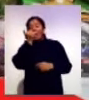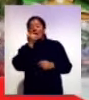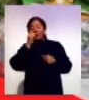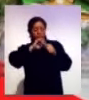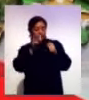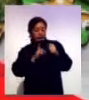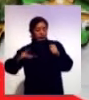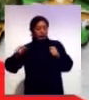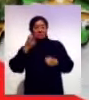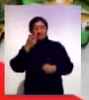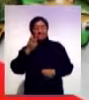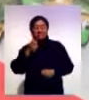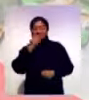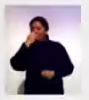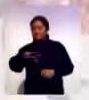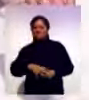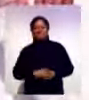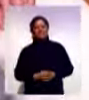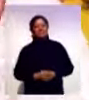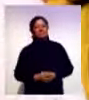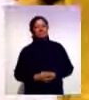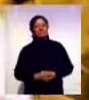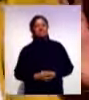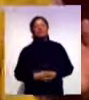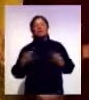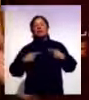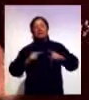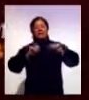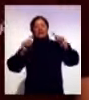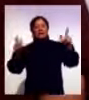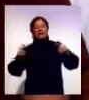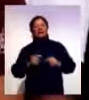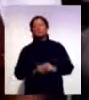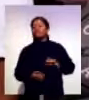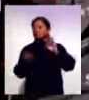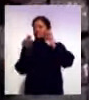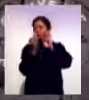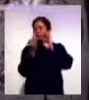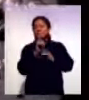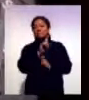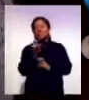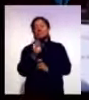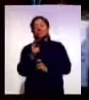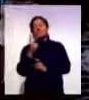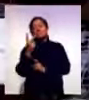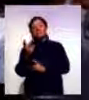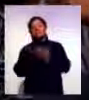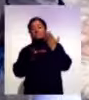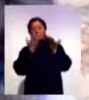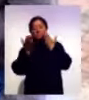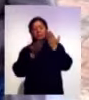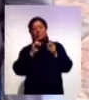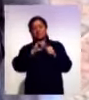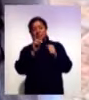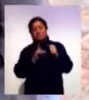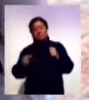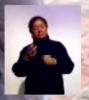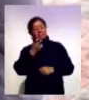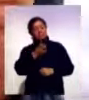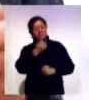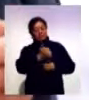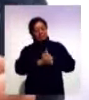pues genial, fantástico. Los tlaxcaltecas se enfrentaron a los mejores 192 estudiantes del país durante esta